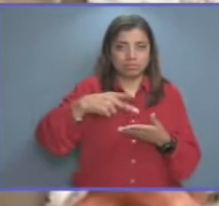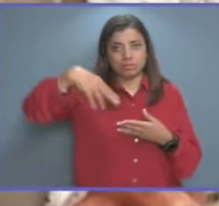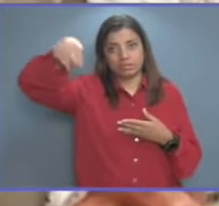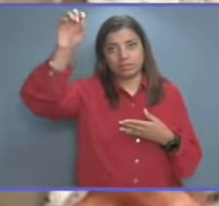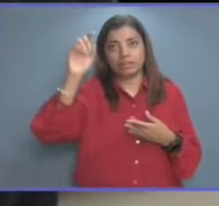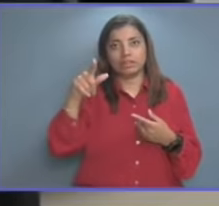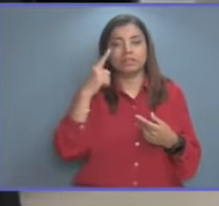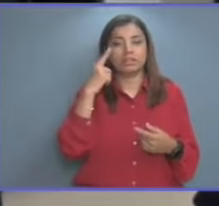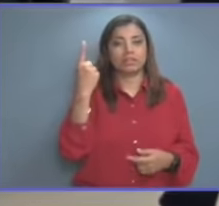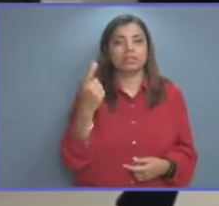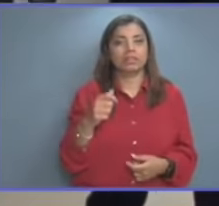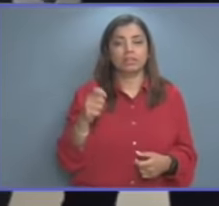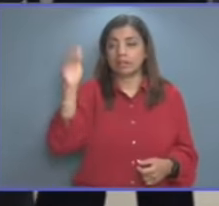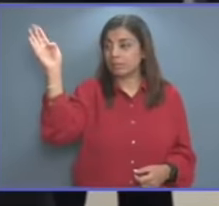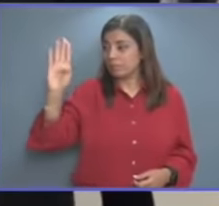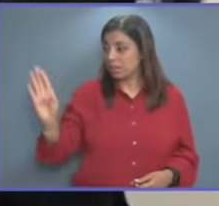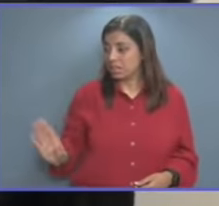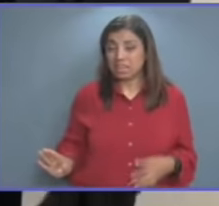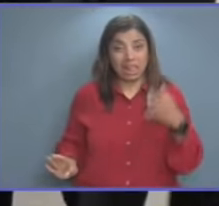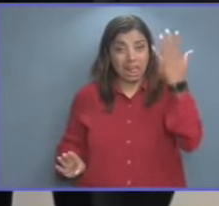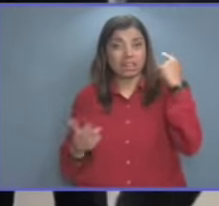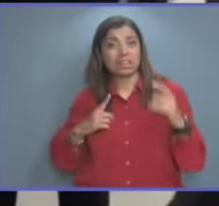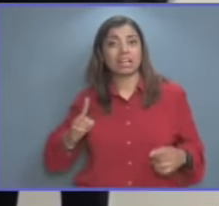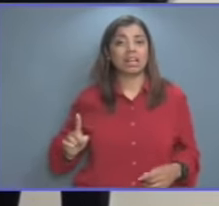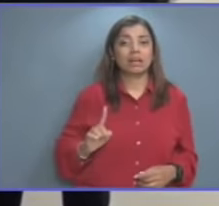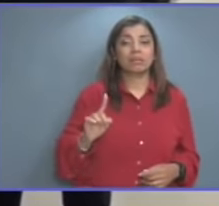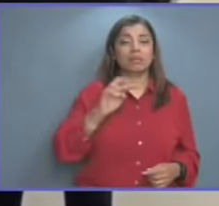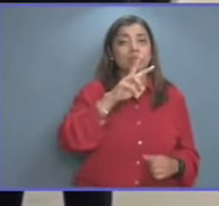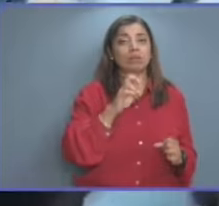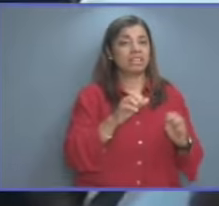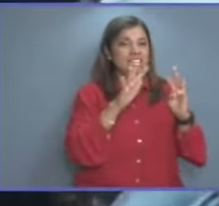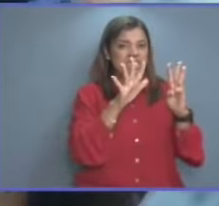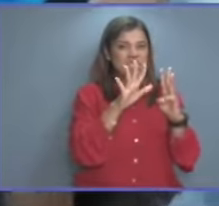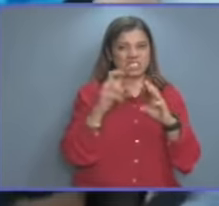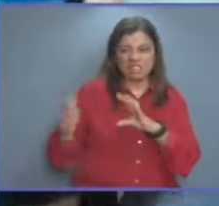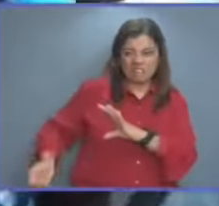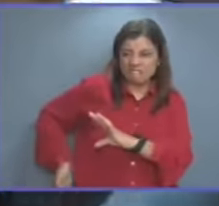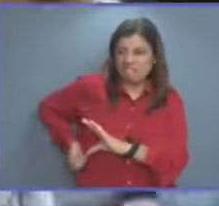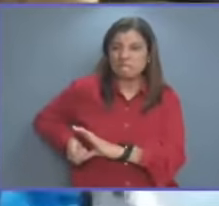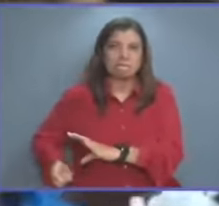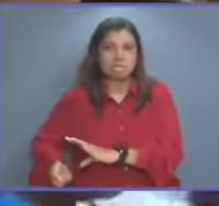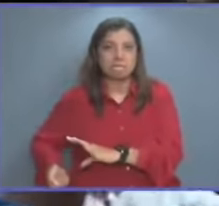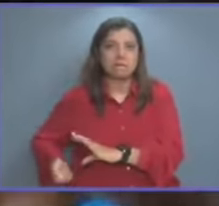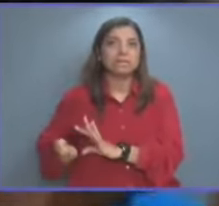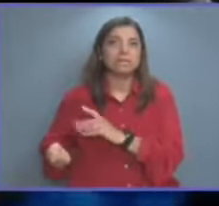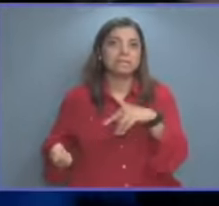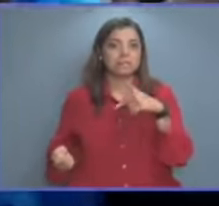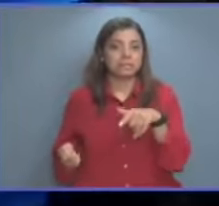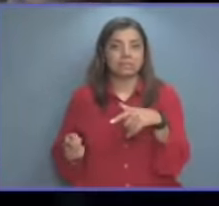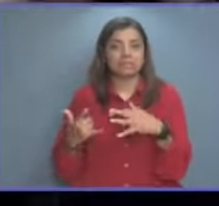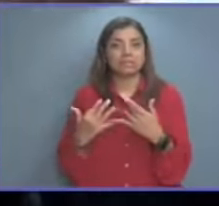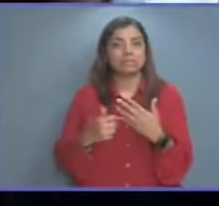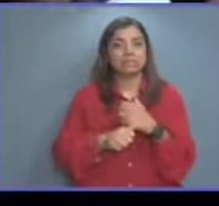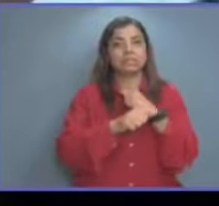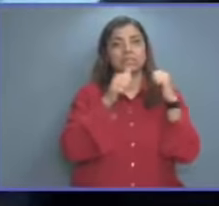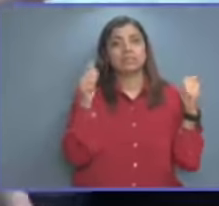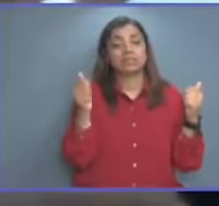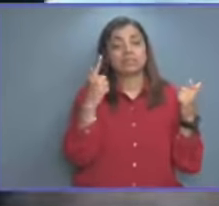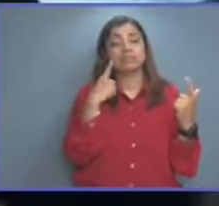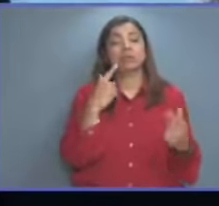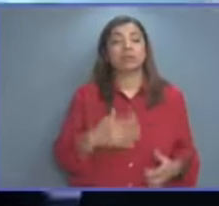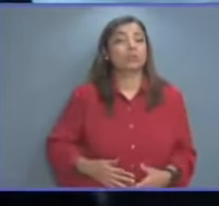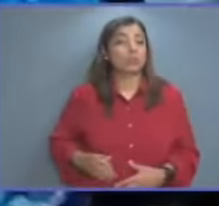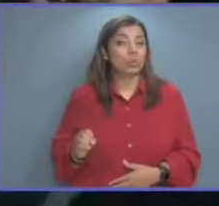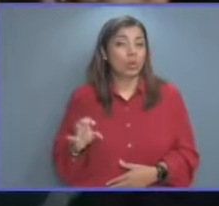puñalada en el abdomen durante la campaña presidencial del 2018 ingresó en el hospital la madrugada del lunes tras un malestar abdominal durante